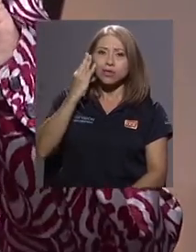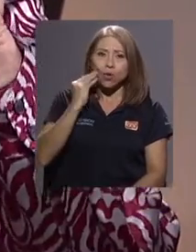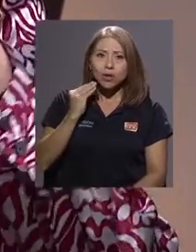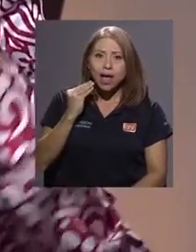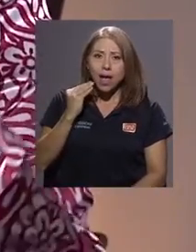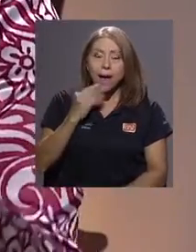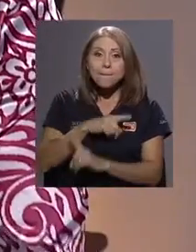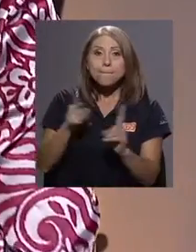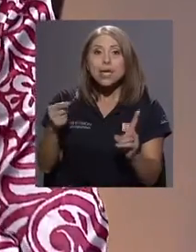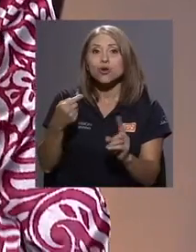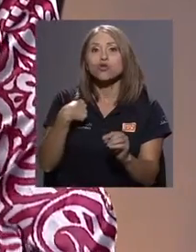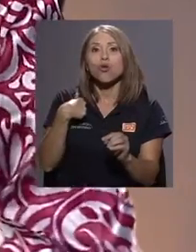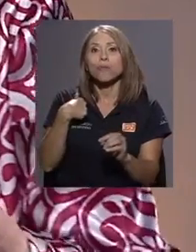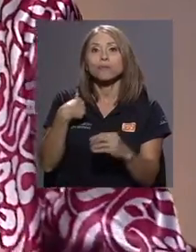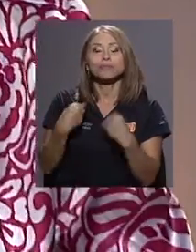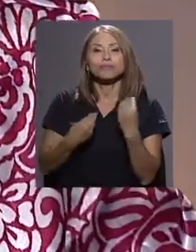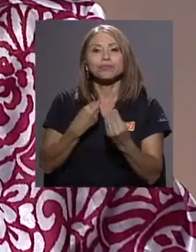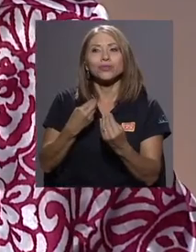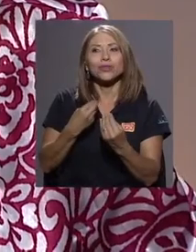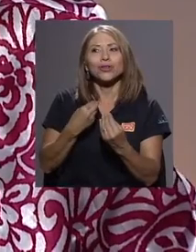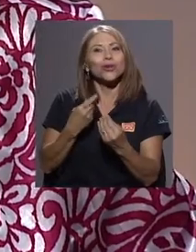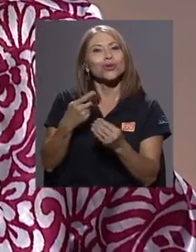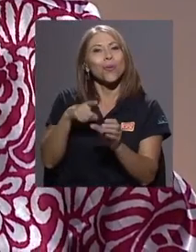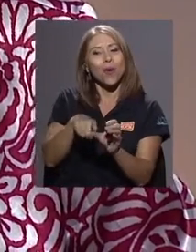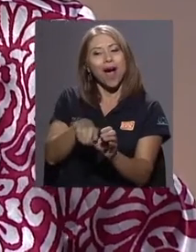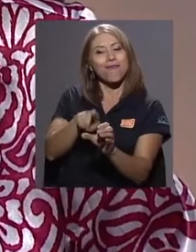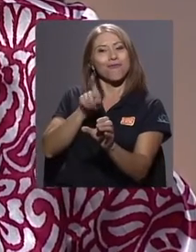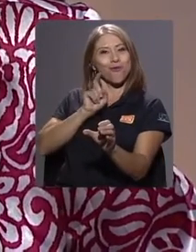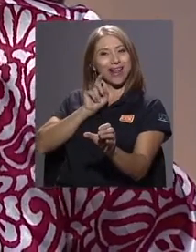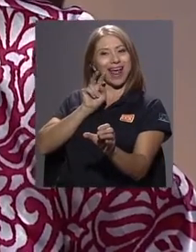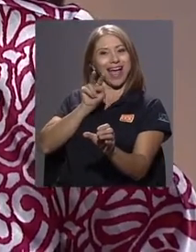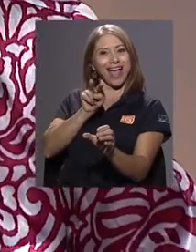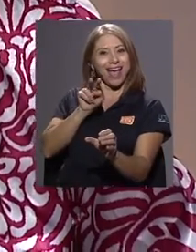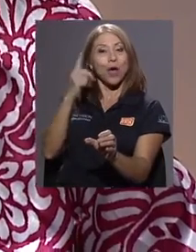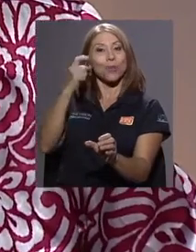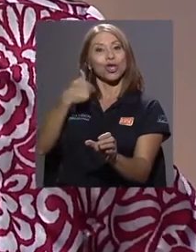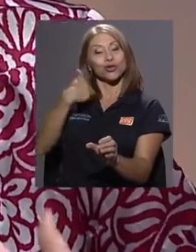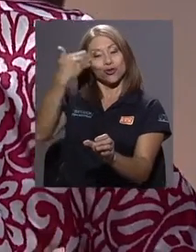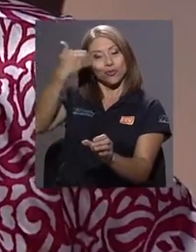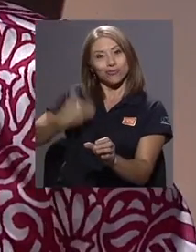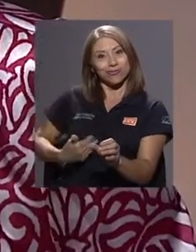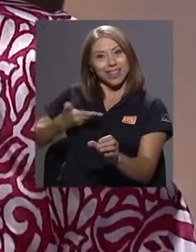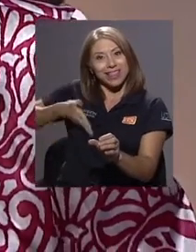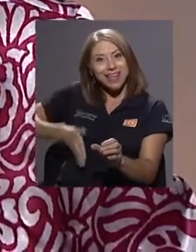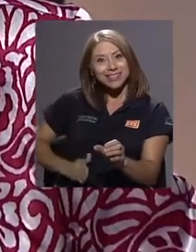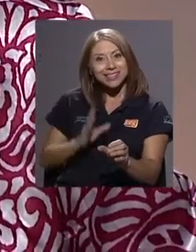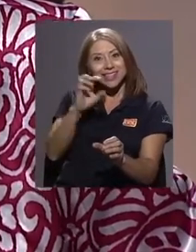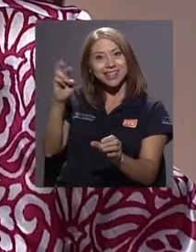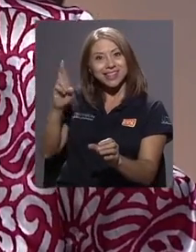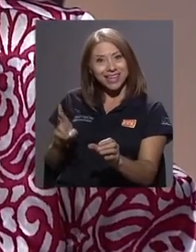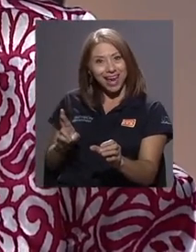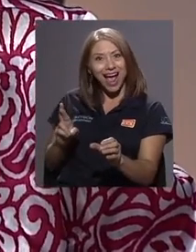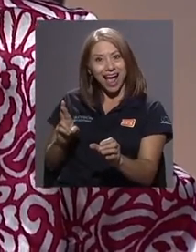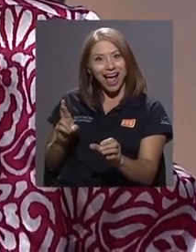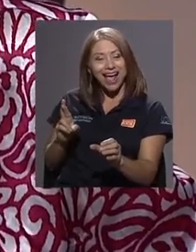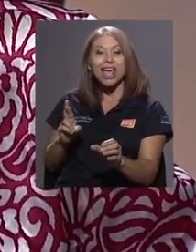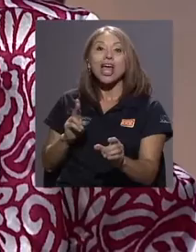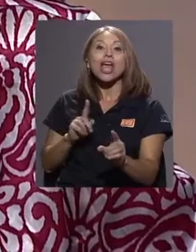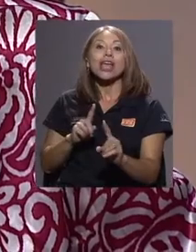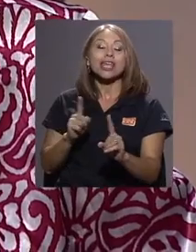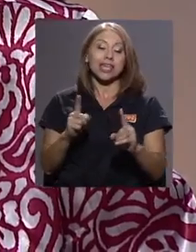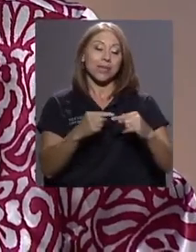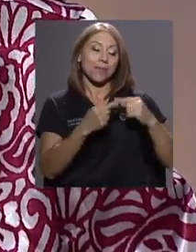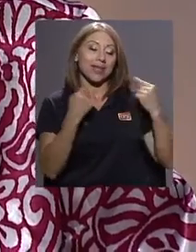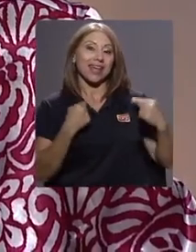afuera o sea yo yo yo me siento yo soy chica de nacimiento y mexicana de corazón porque